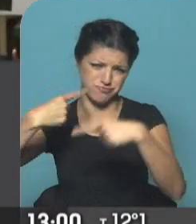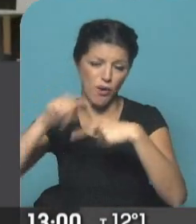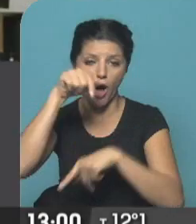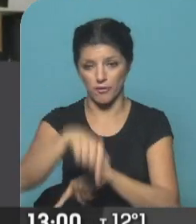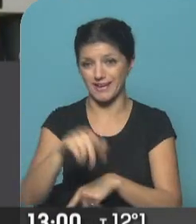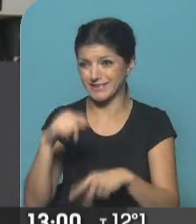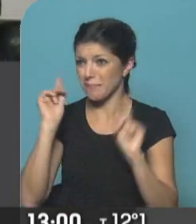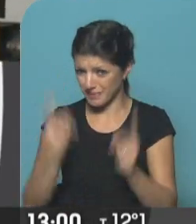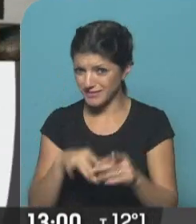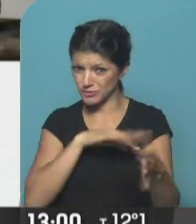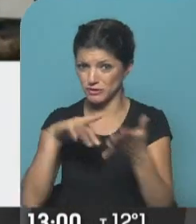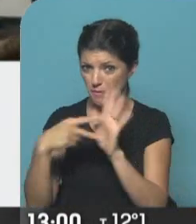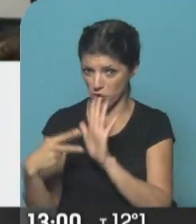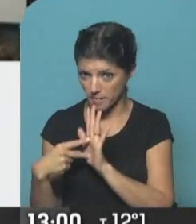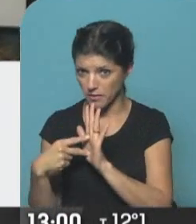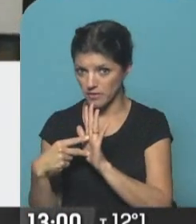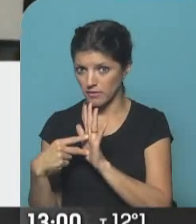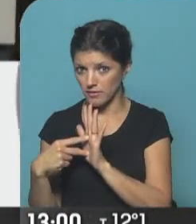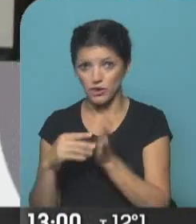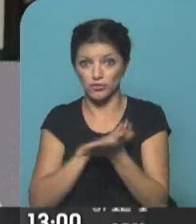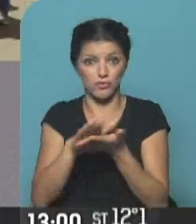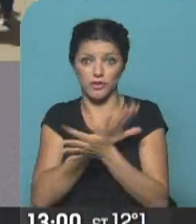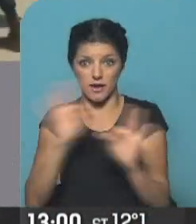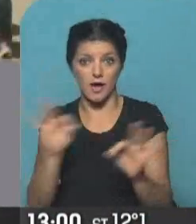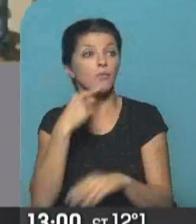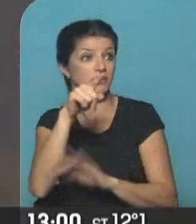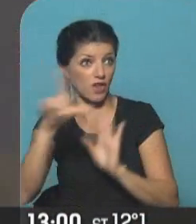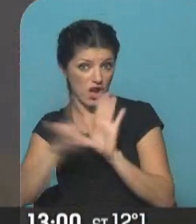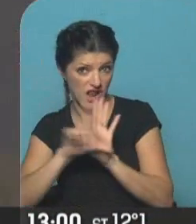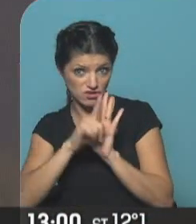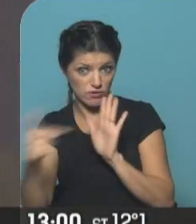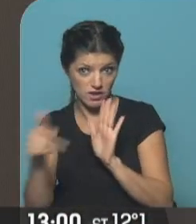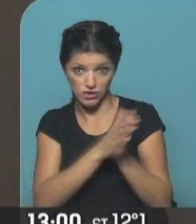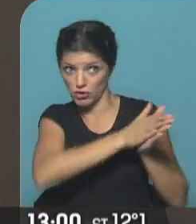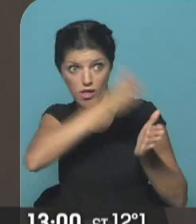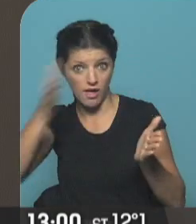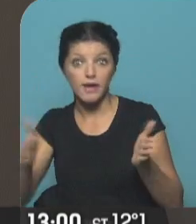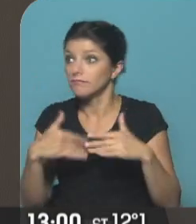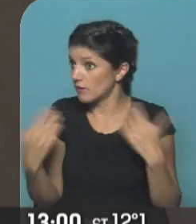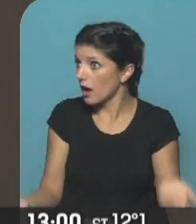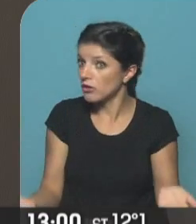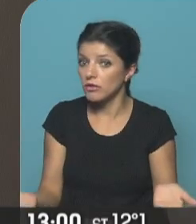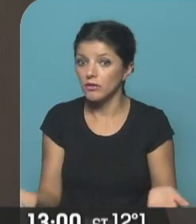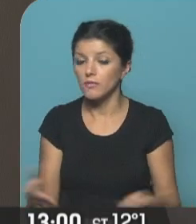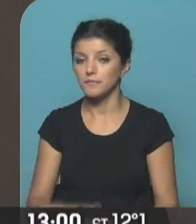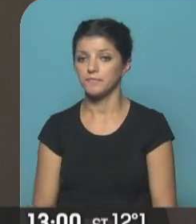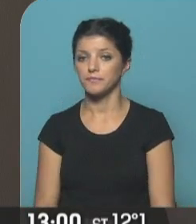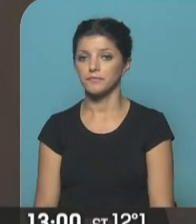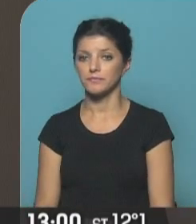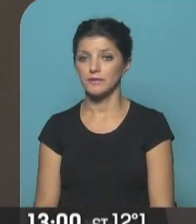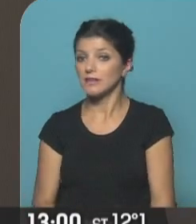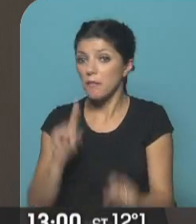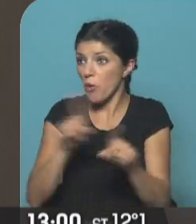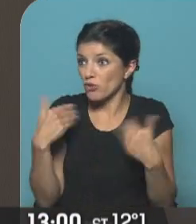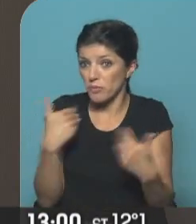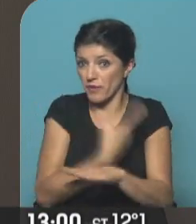también de conflicto, que no es una resolución del problema. A que no haya habido leyes en todo el periodo. Claro, y casi imposibilidad de gobernar,